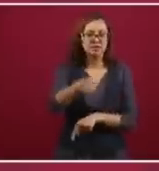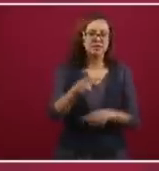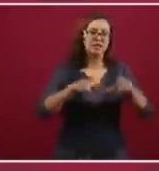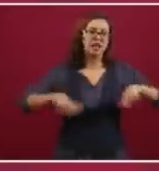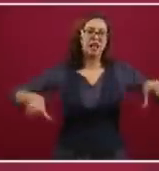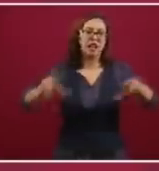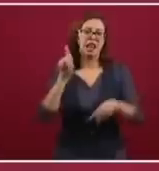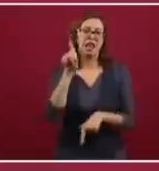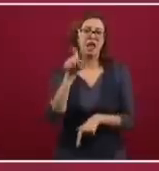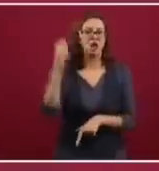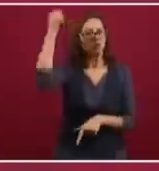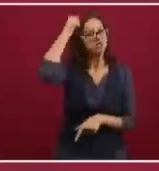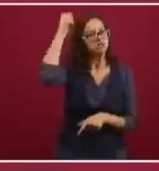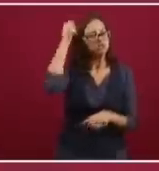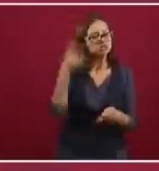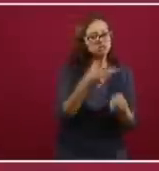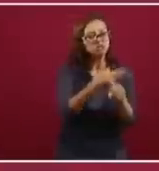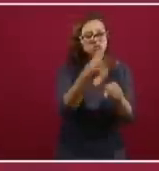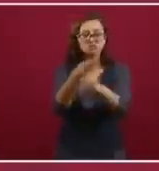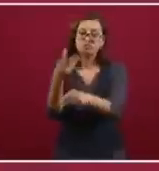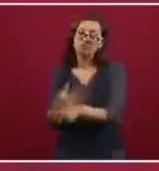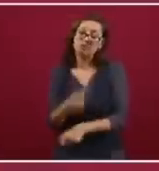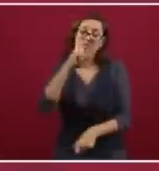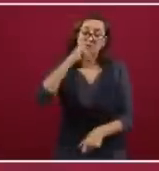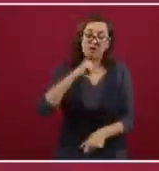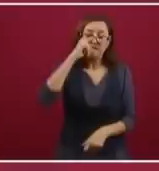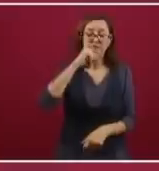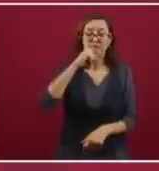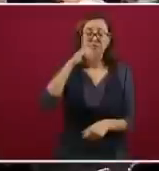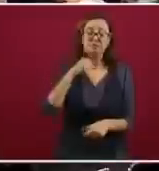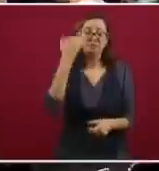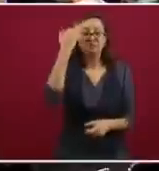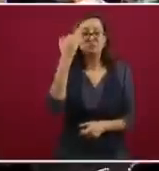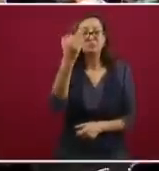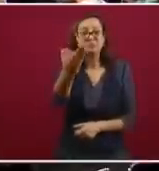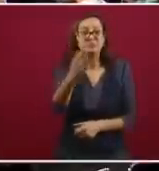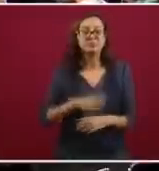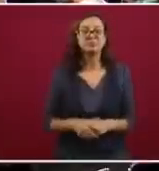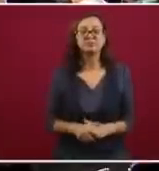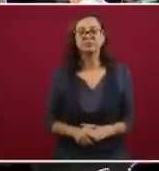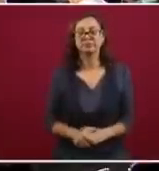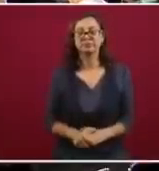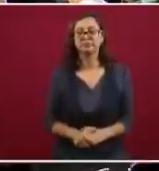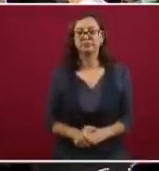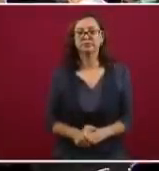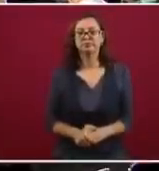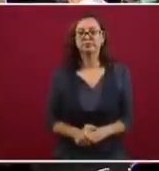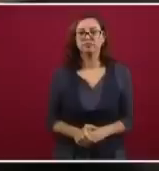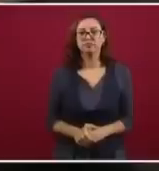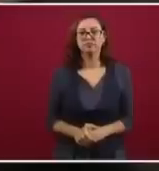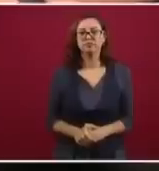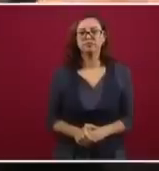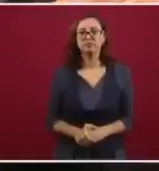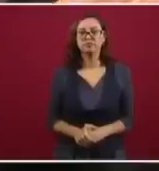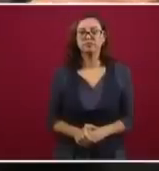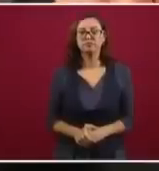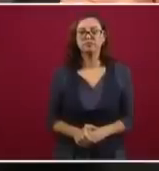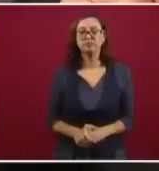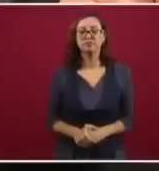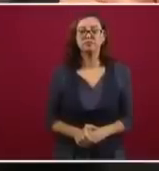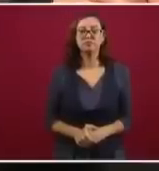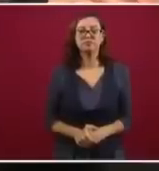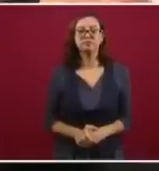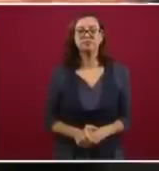lago Nabor Carrillo. Mexicanos contra la Corrupción también sacó que había un amparo que se